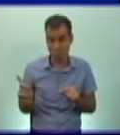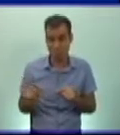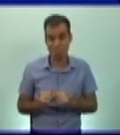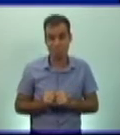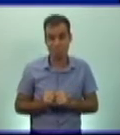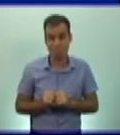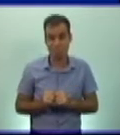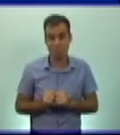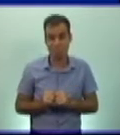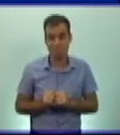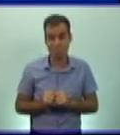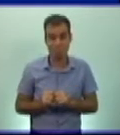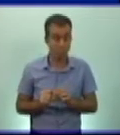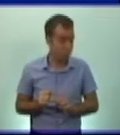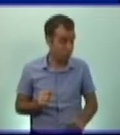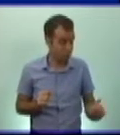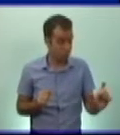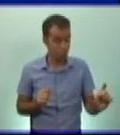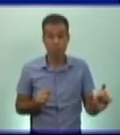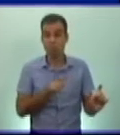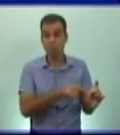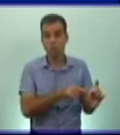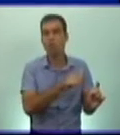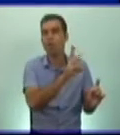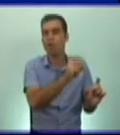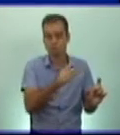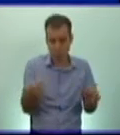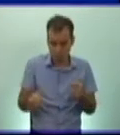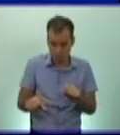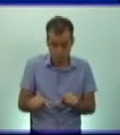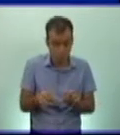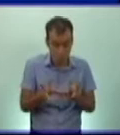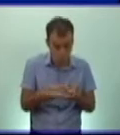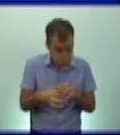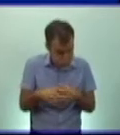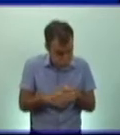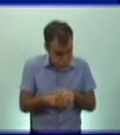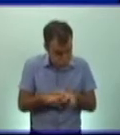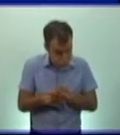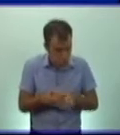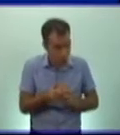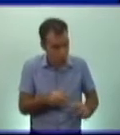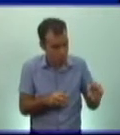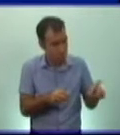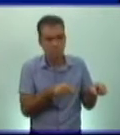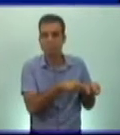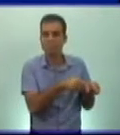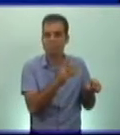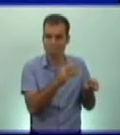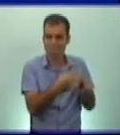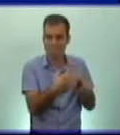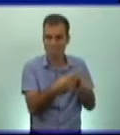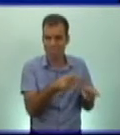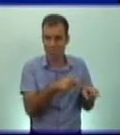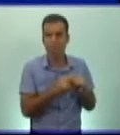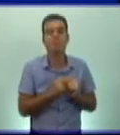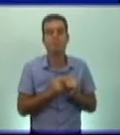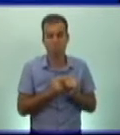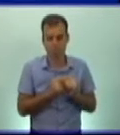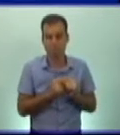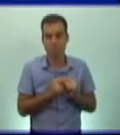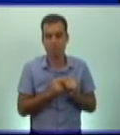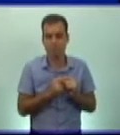caso, el dióxido de azufre es la sustancia producto. Y hay otro aspecto importante relacionado con las reacciones químicas que